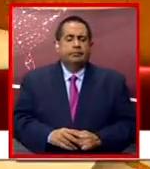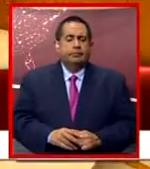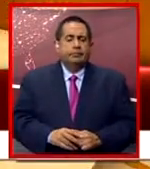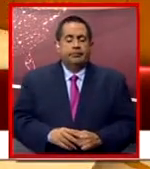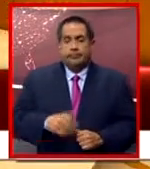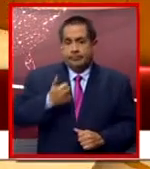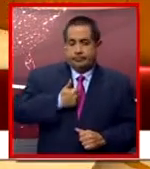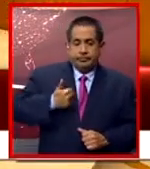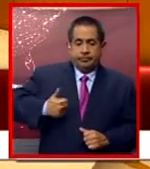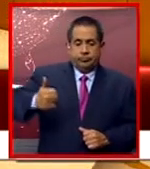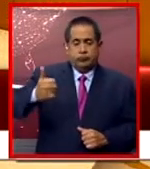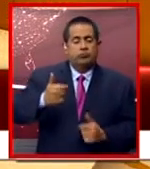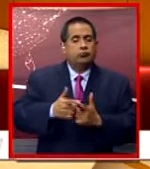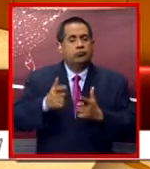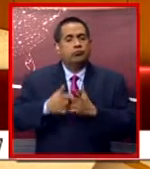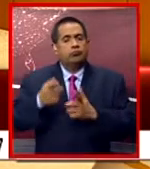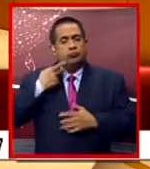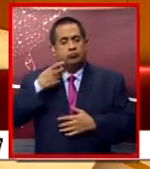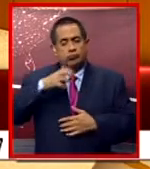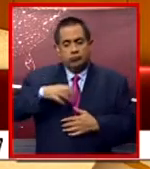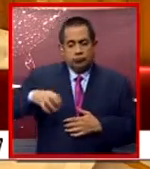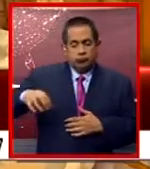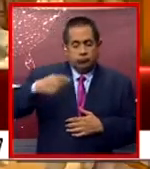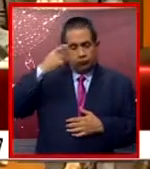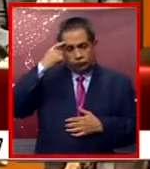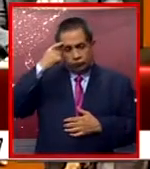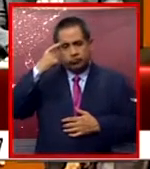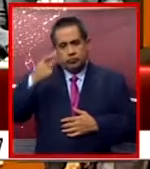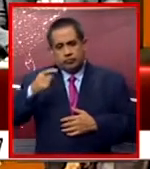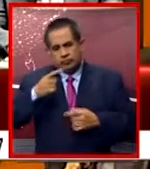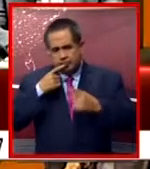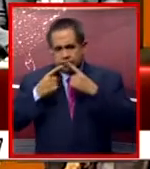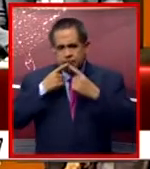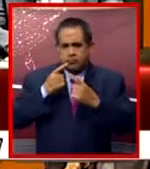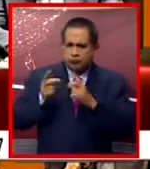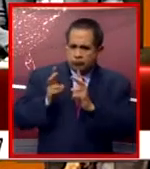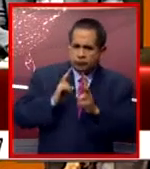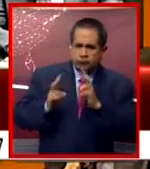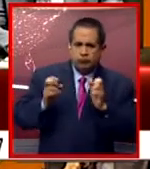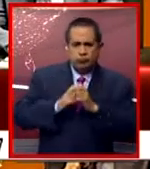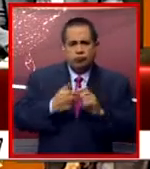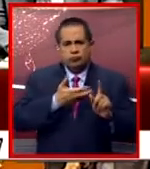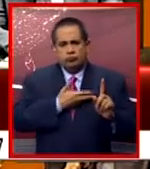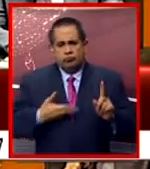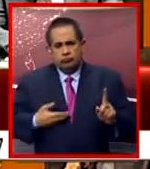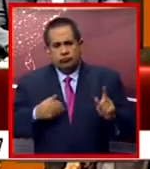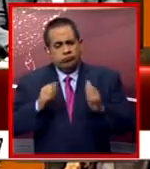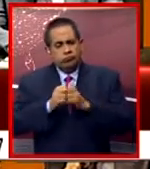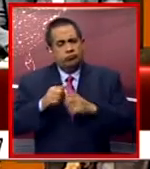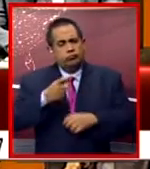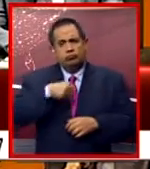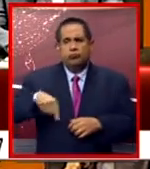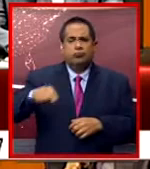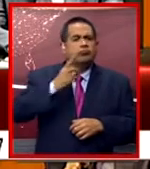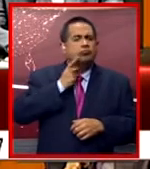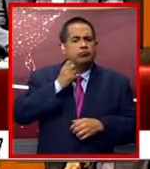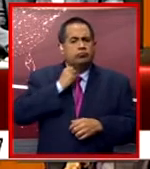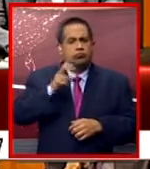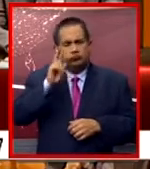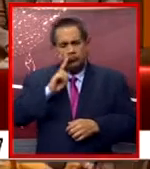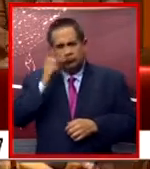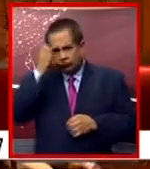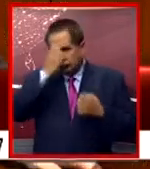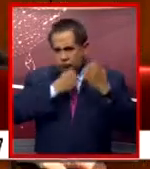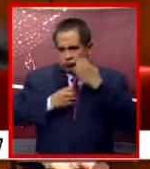Cada una de las acciones legislativas que se han tomado en diálogo, el Poder Ejecutivo y el Poder Legislativo, pueden ser